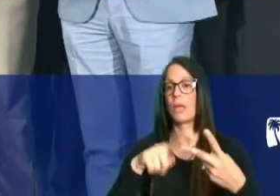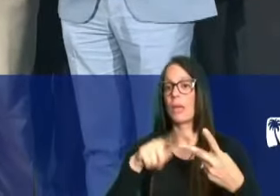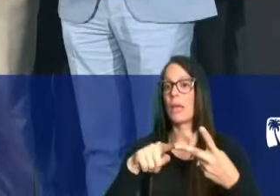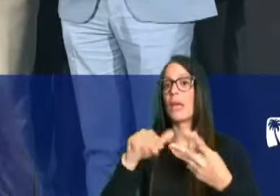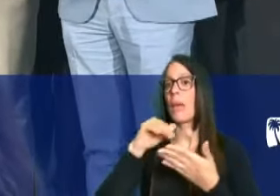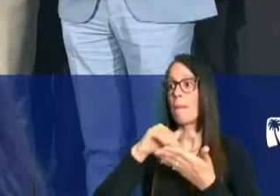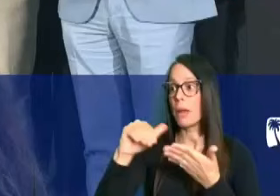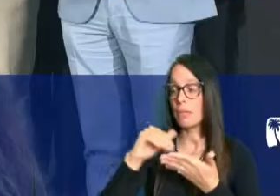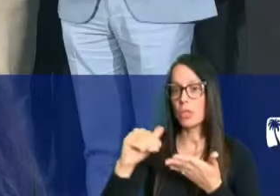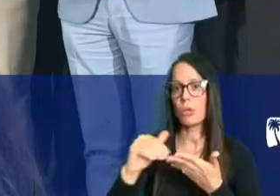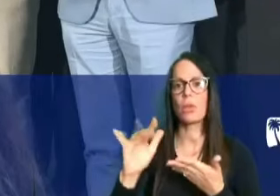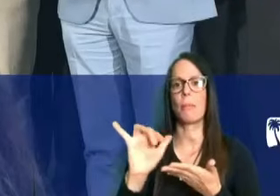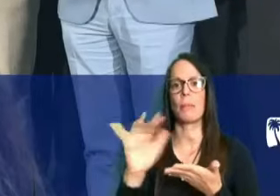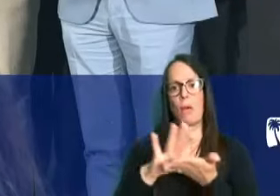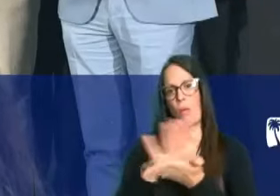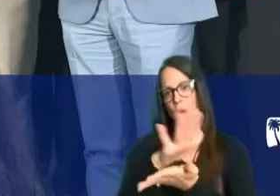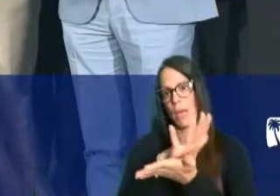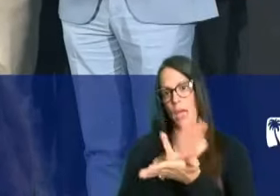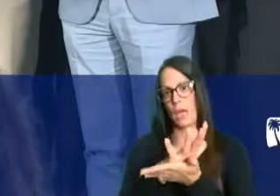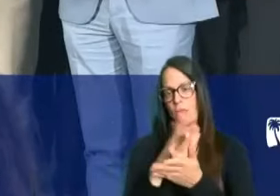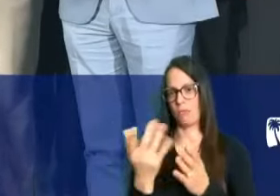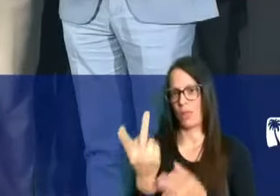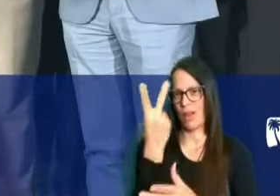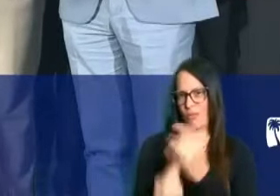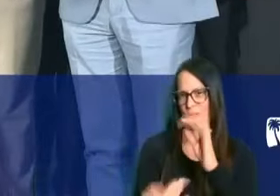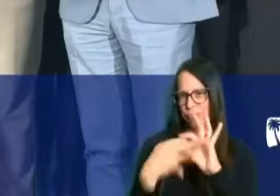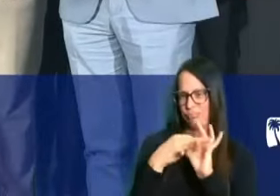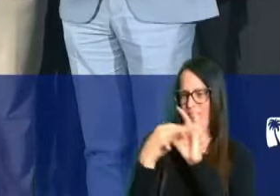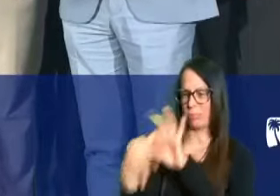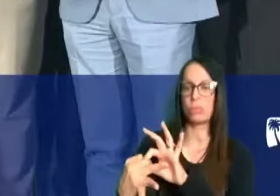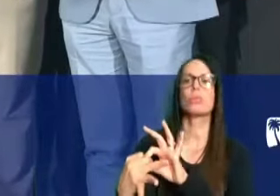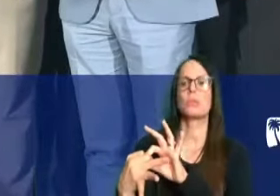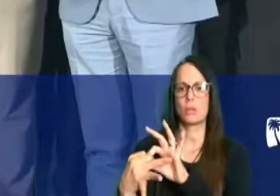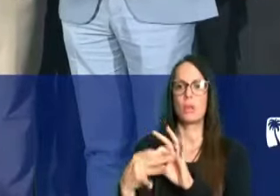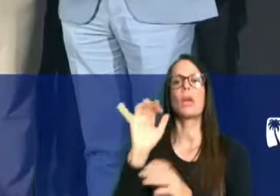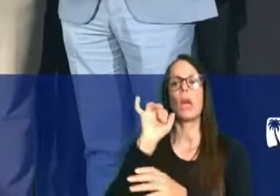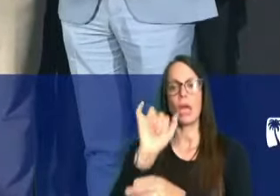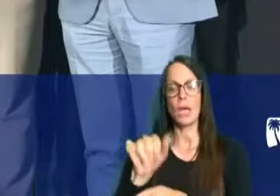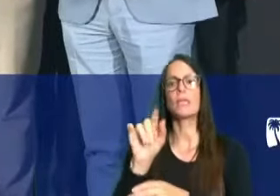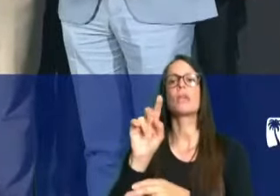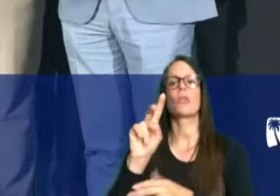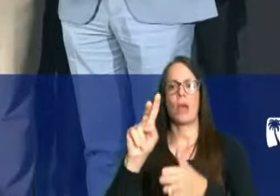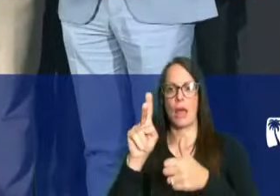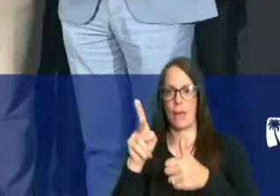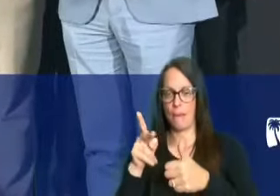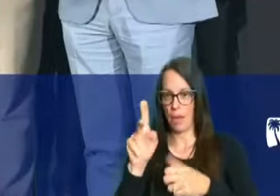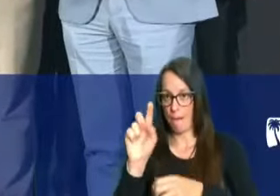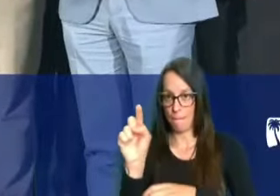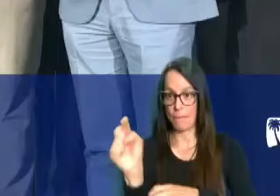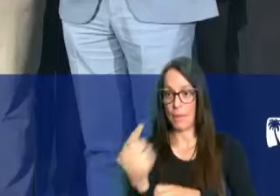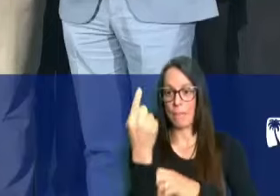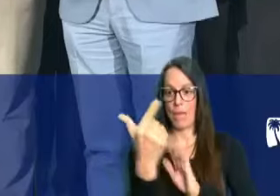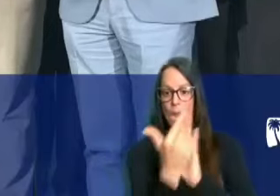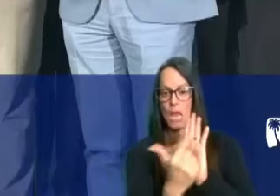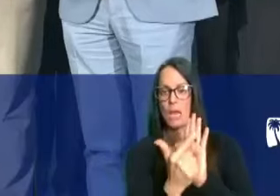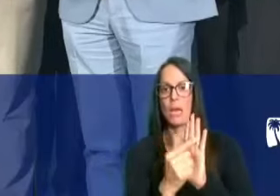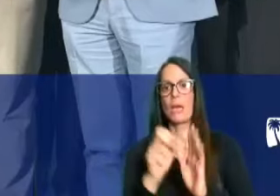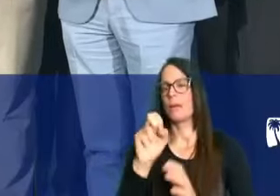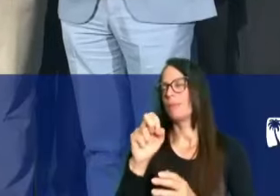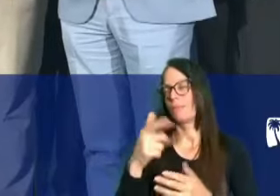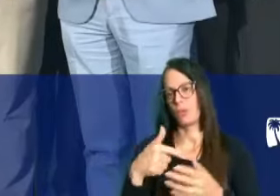intrínsecamente relacionadas Eh Así que esa yo les diría que sería las primeras legislaciones no no voy a enumerar cuál va a ser la tercera la